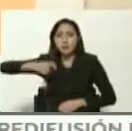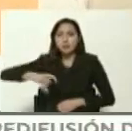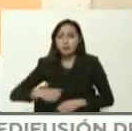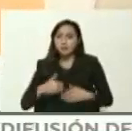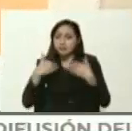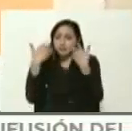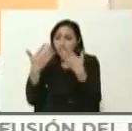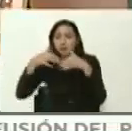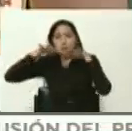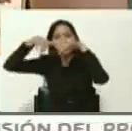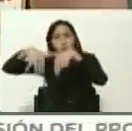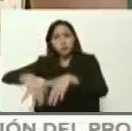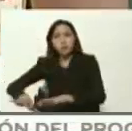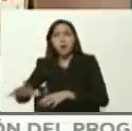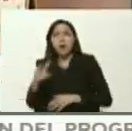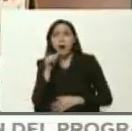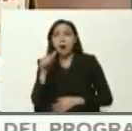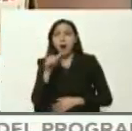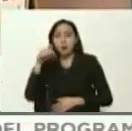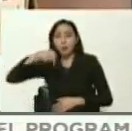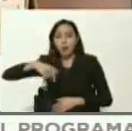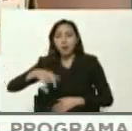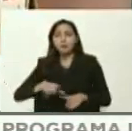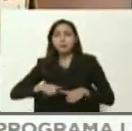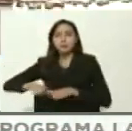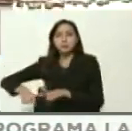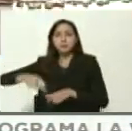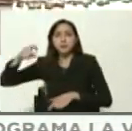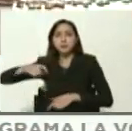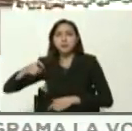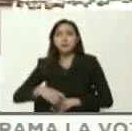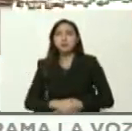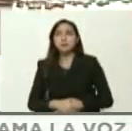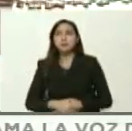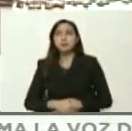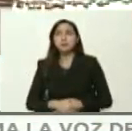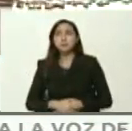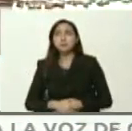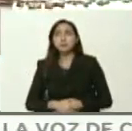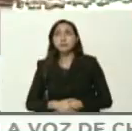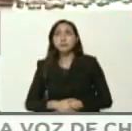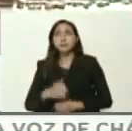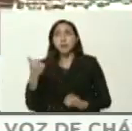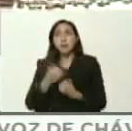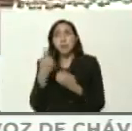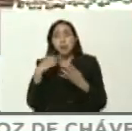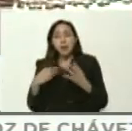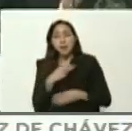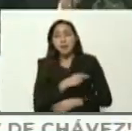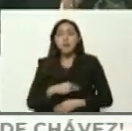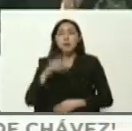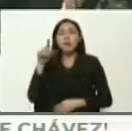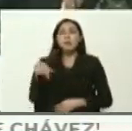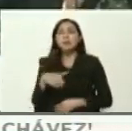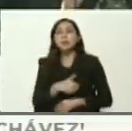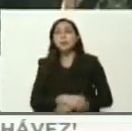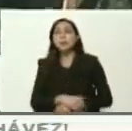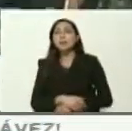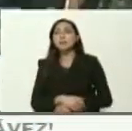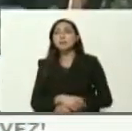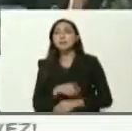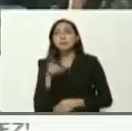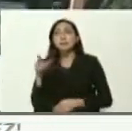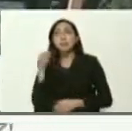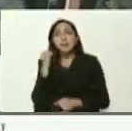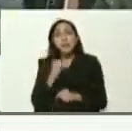dar servicio estable a este sector 11 de julio, a la base de Misiones. Pero además, presidente, en ese